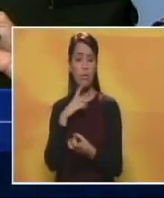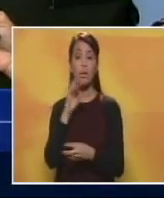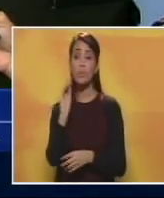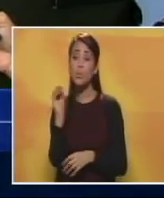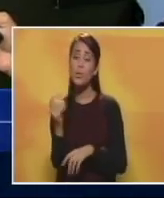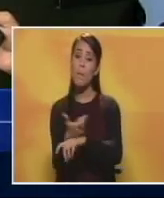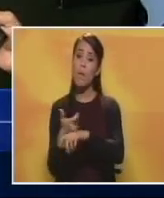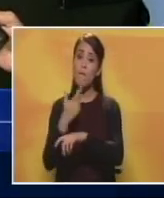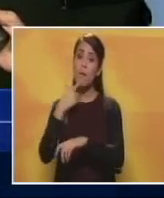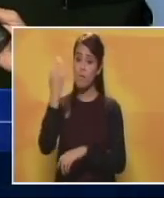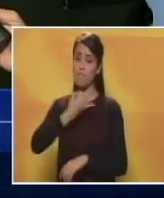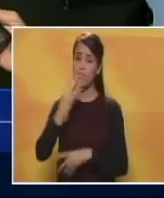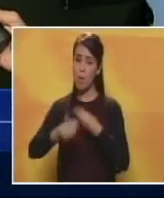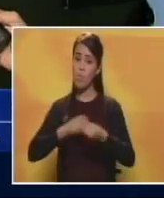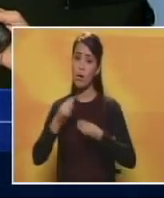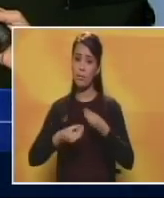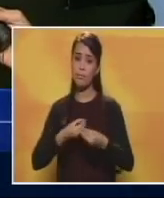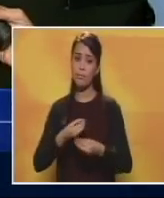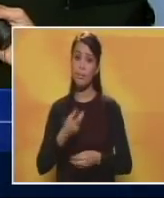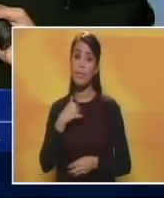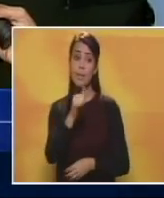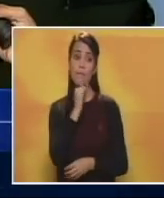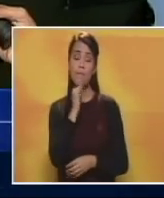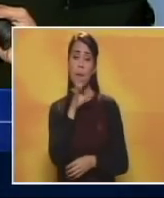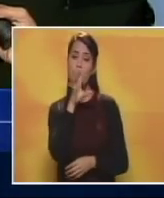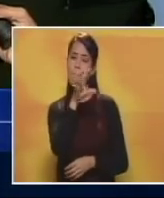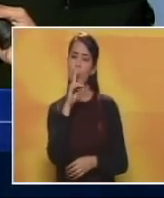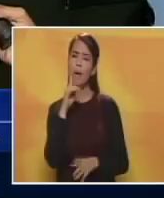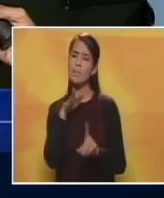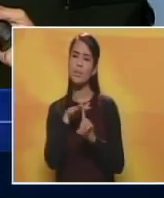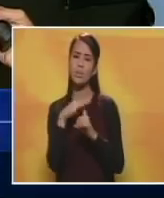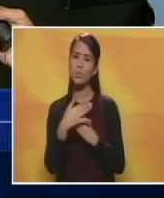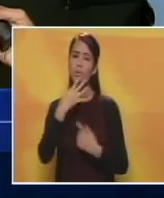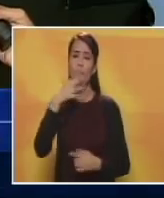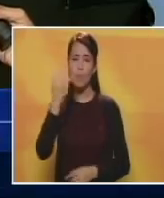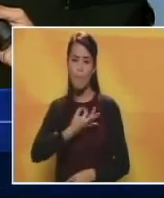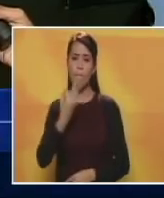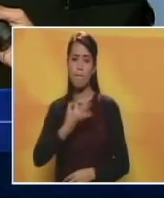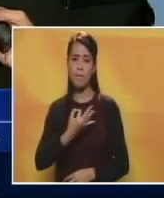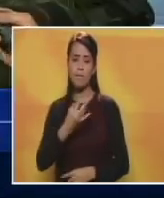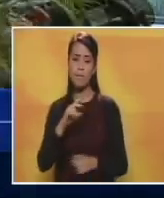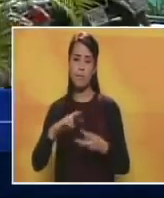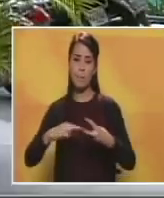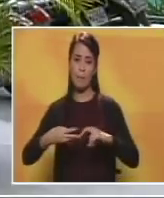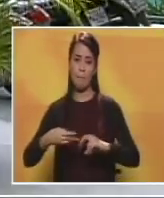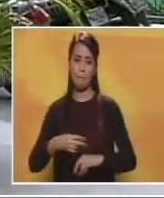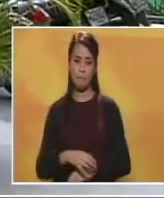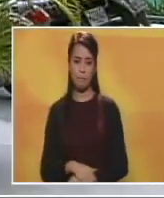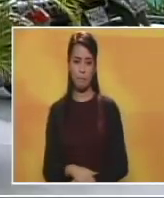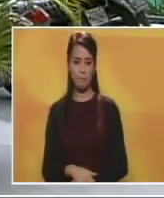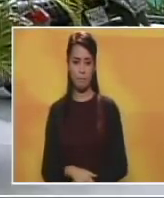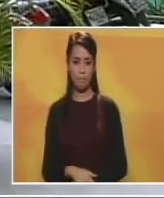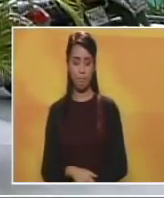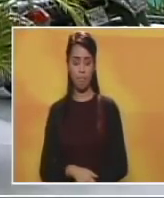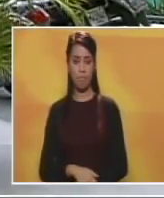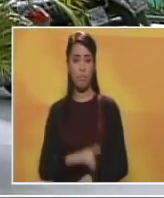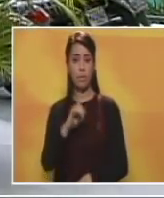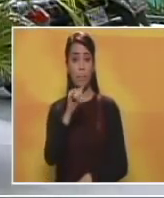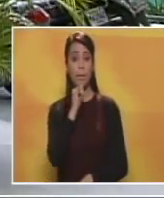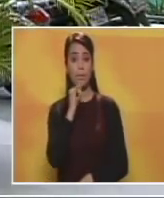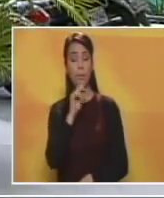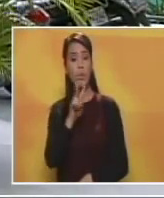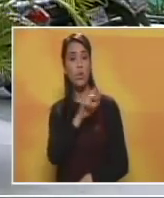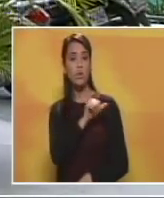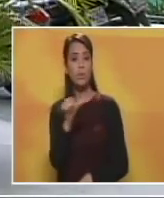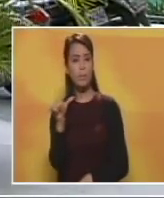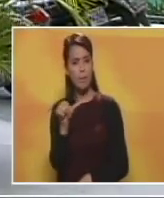actúe con seriedad y sobre todo que le informe al país la situación real del cono monetario. Guerra advirtió que 2